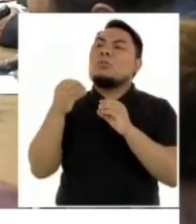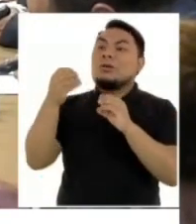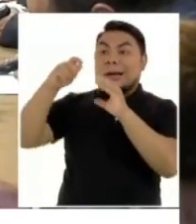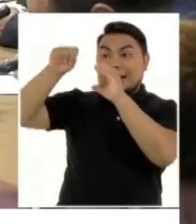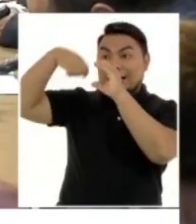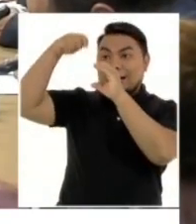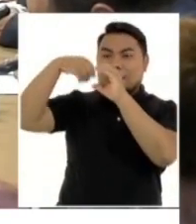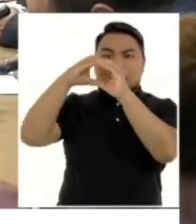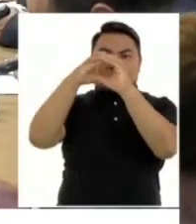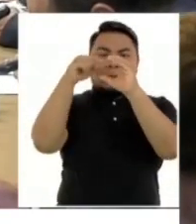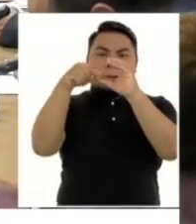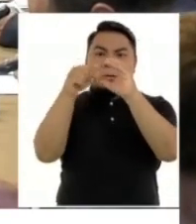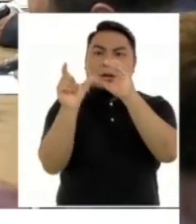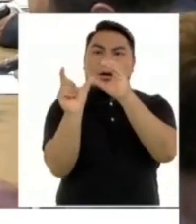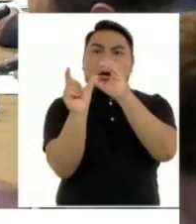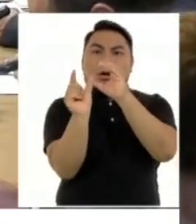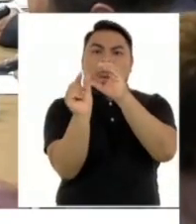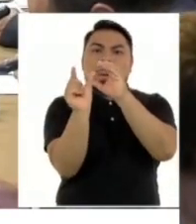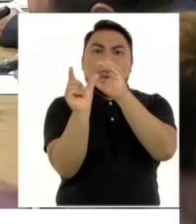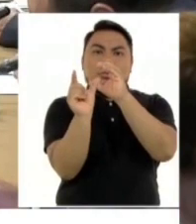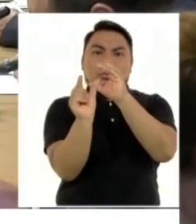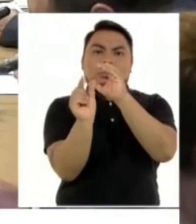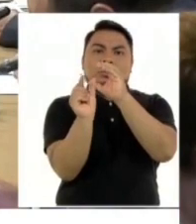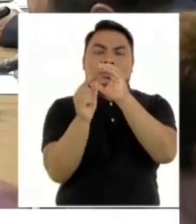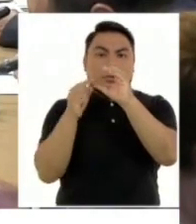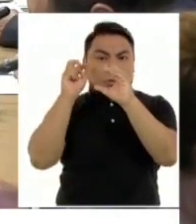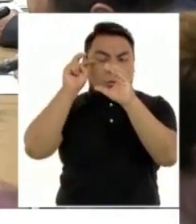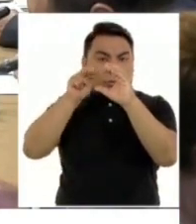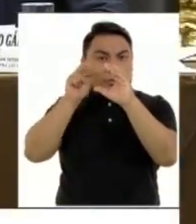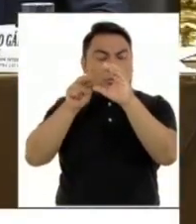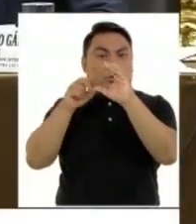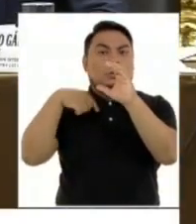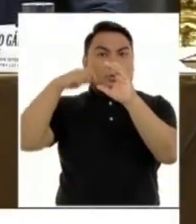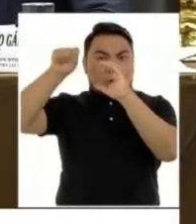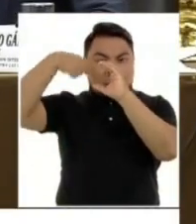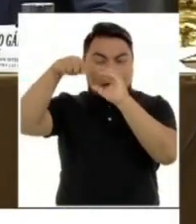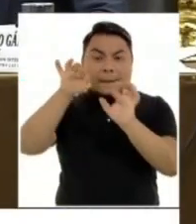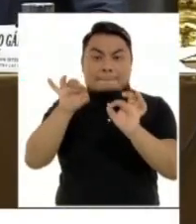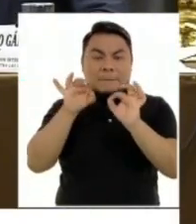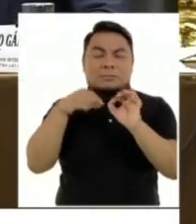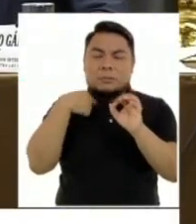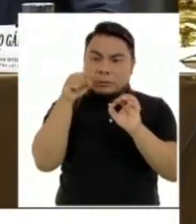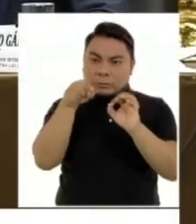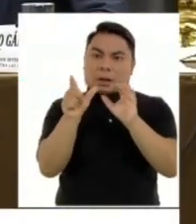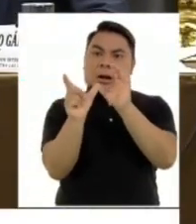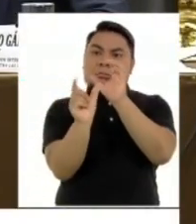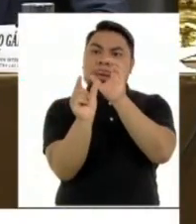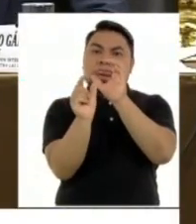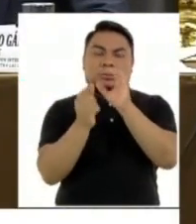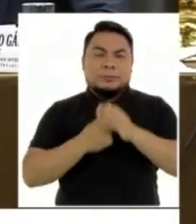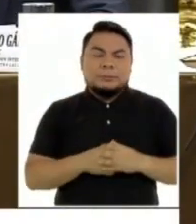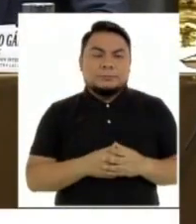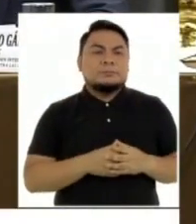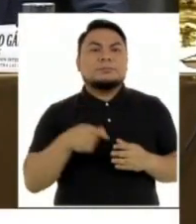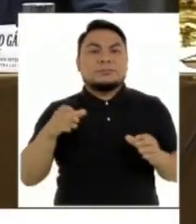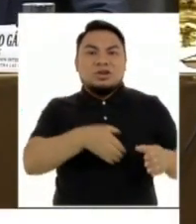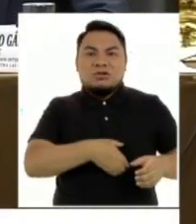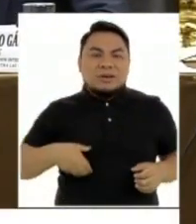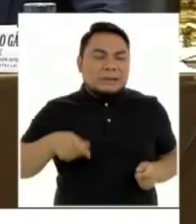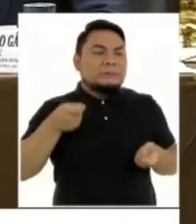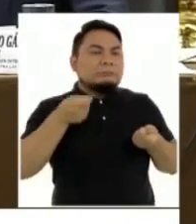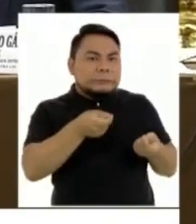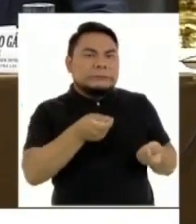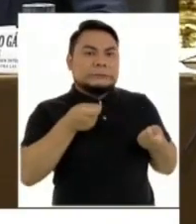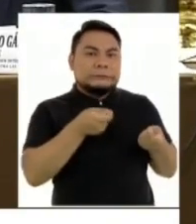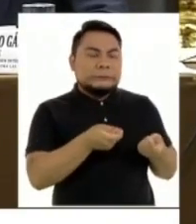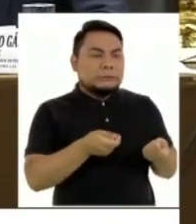que faltaba memoria. Decía así en la cámara, en la misma cámara. Ante la insistencia de los congresistas, el ministro Morán negó